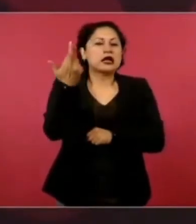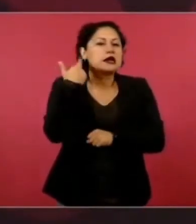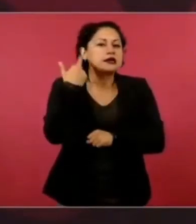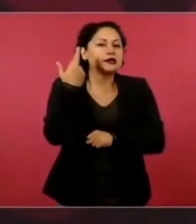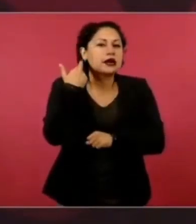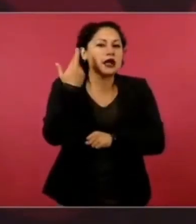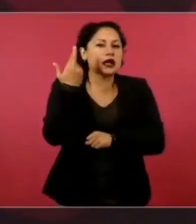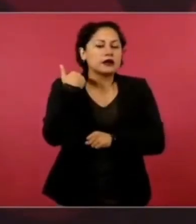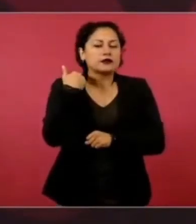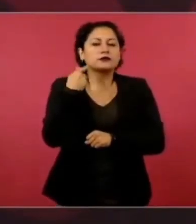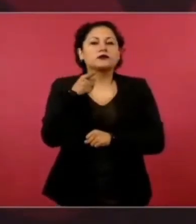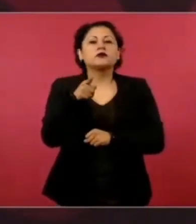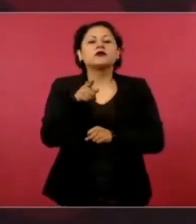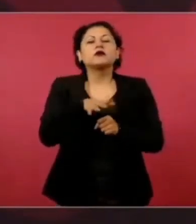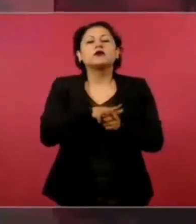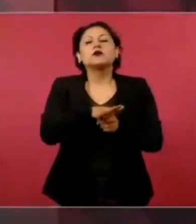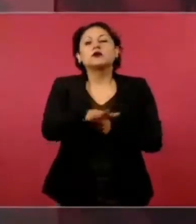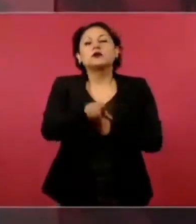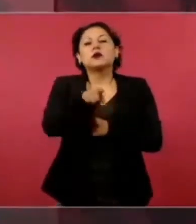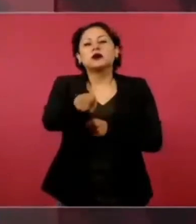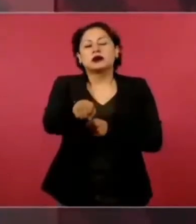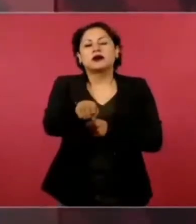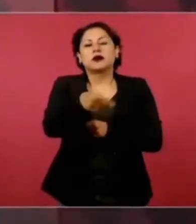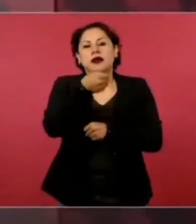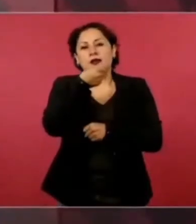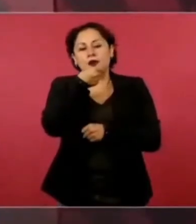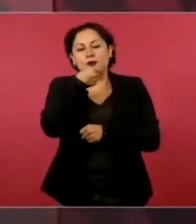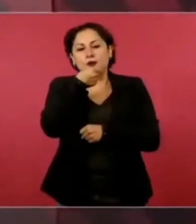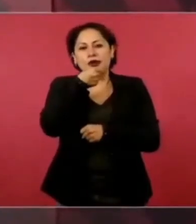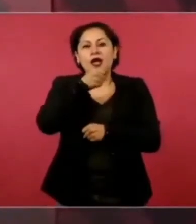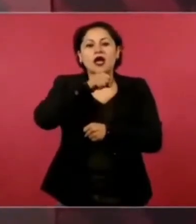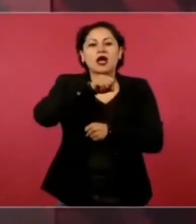era el programa de Gutiérrez Vivo,